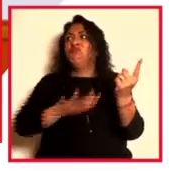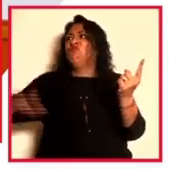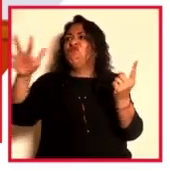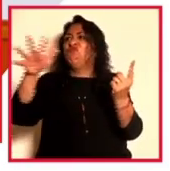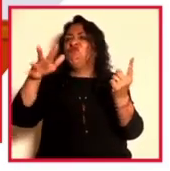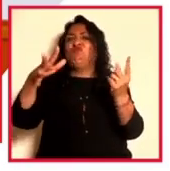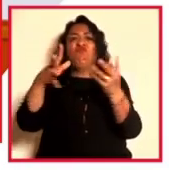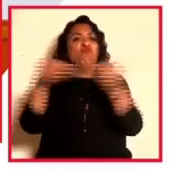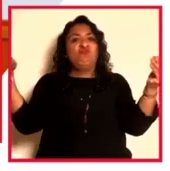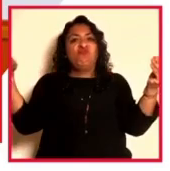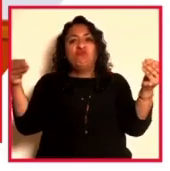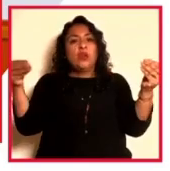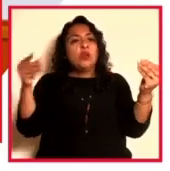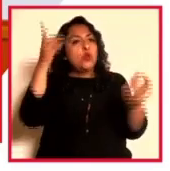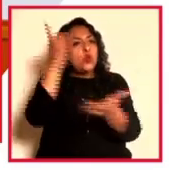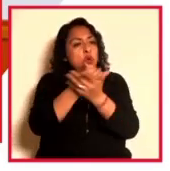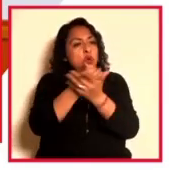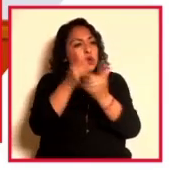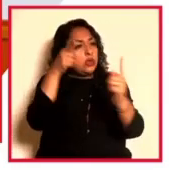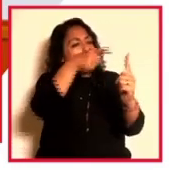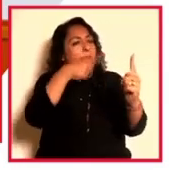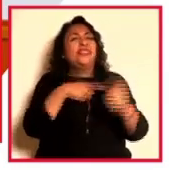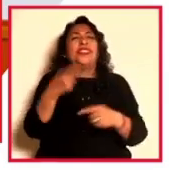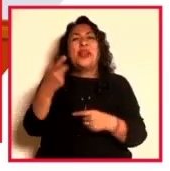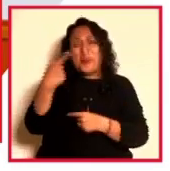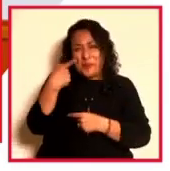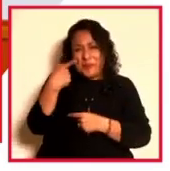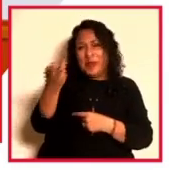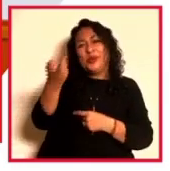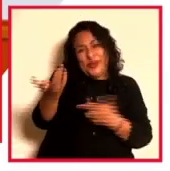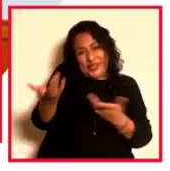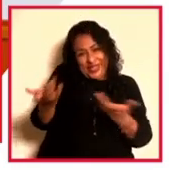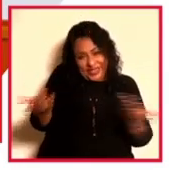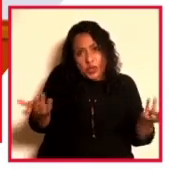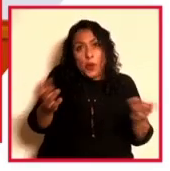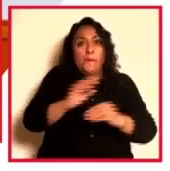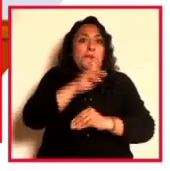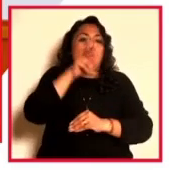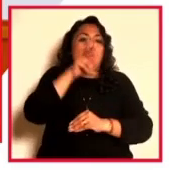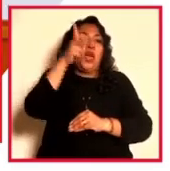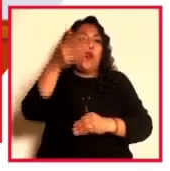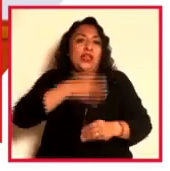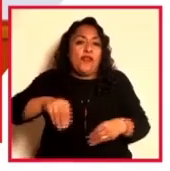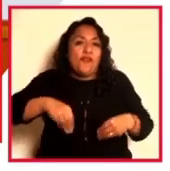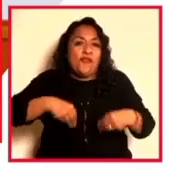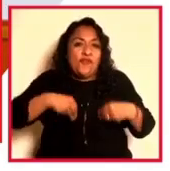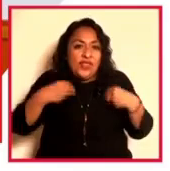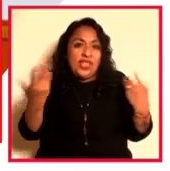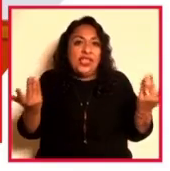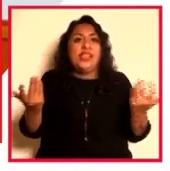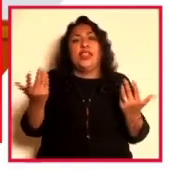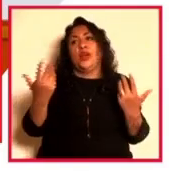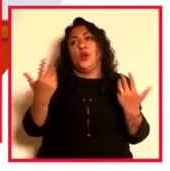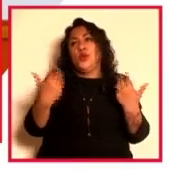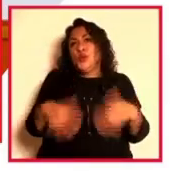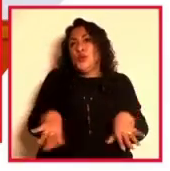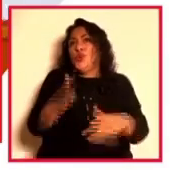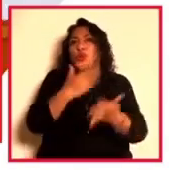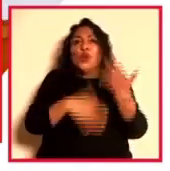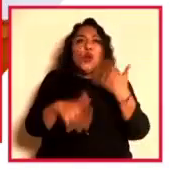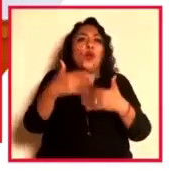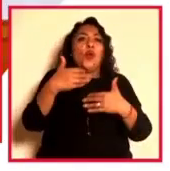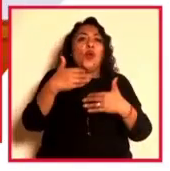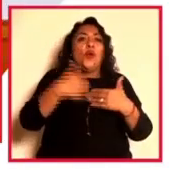que esa persona eso se nota Cristina y qué mejor manera de celebrar la vida ocho décadas de vida y todo lo que falta